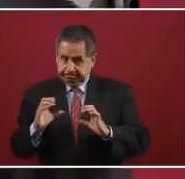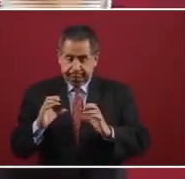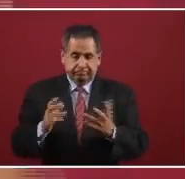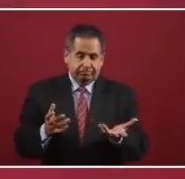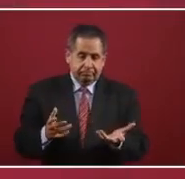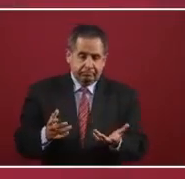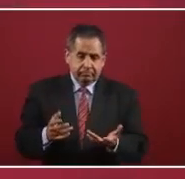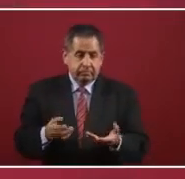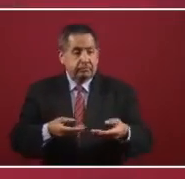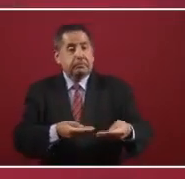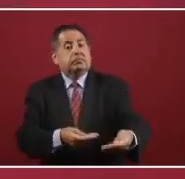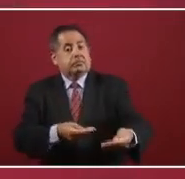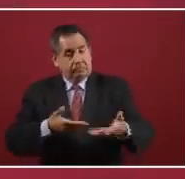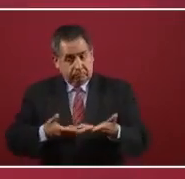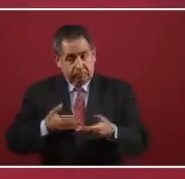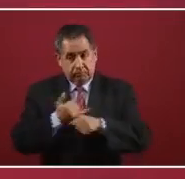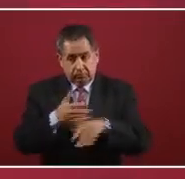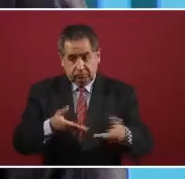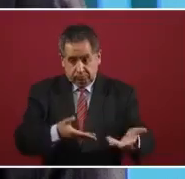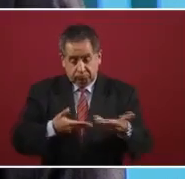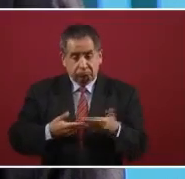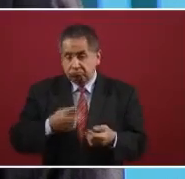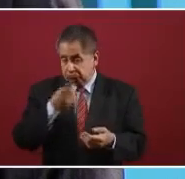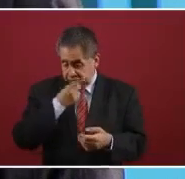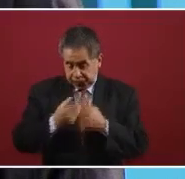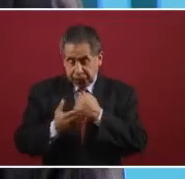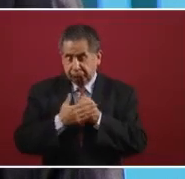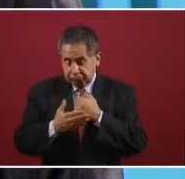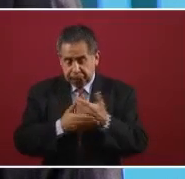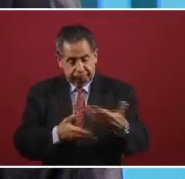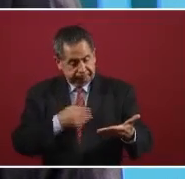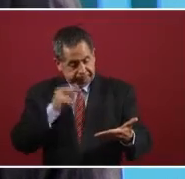Entonces, recibí yo el informe